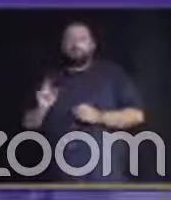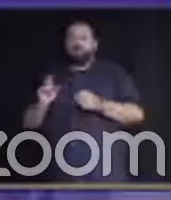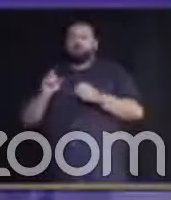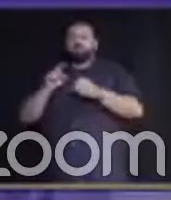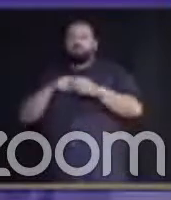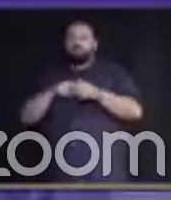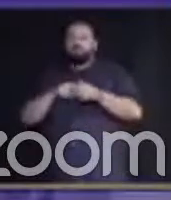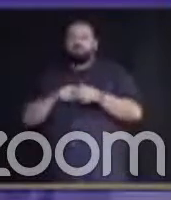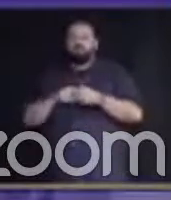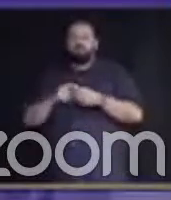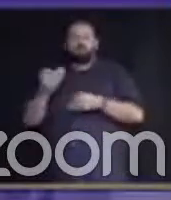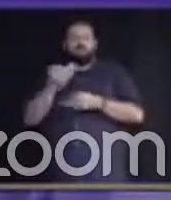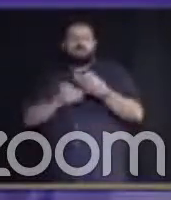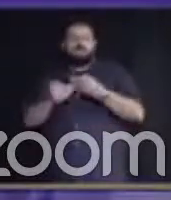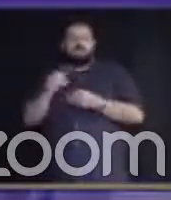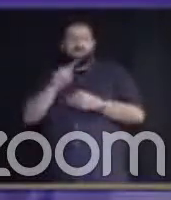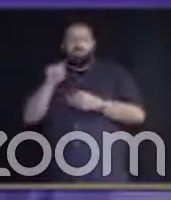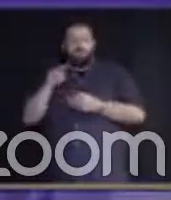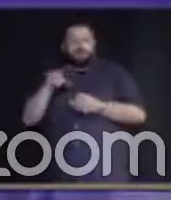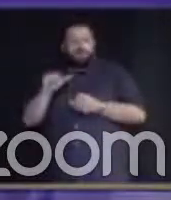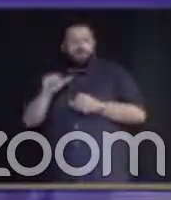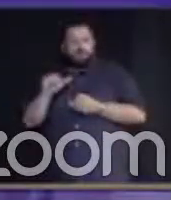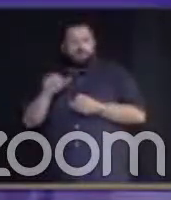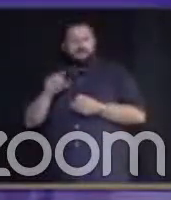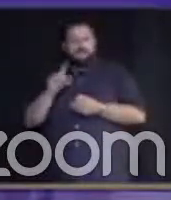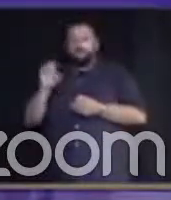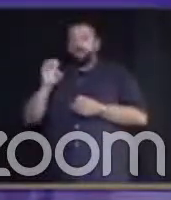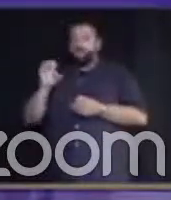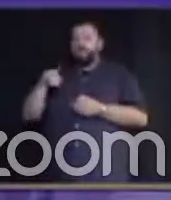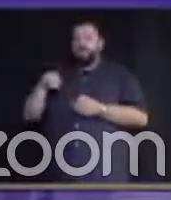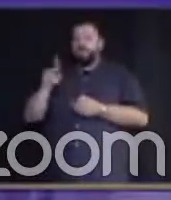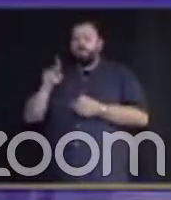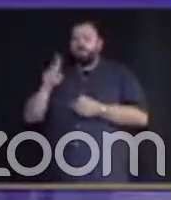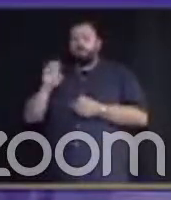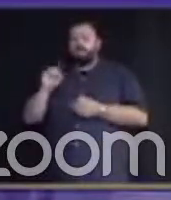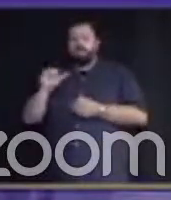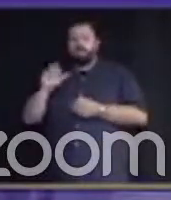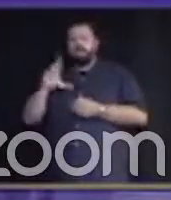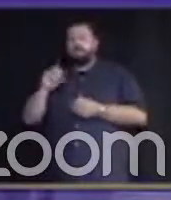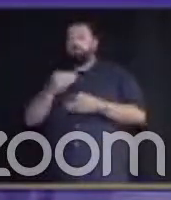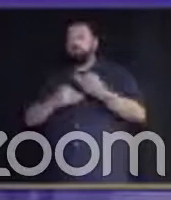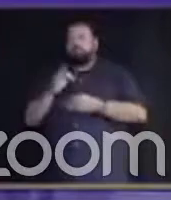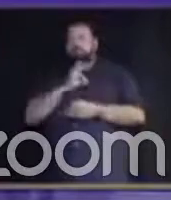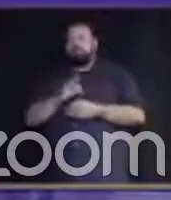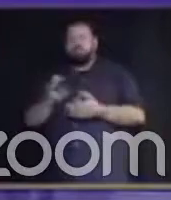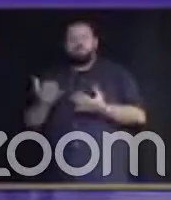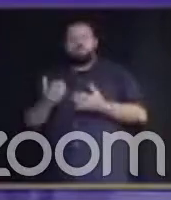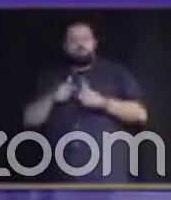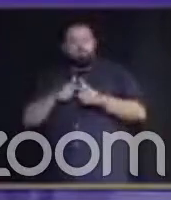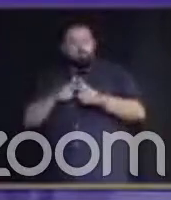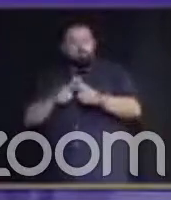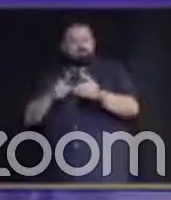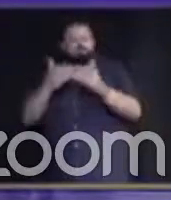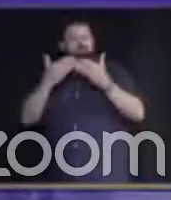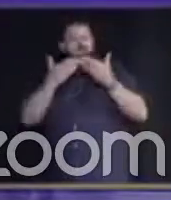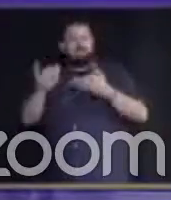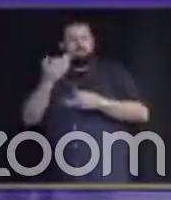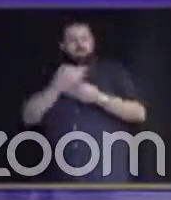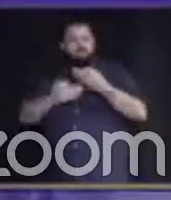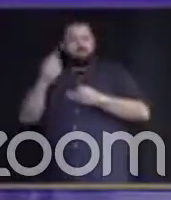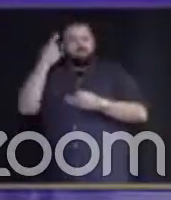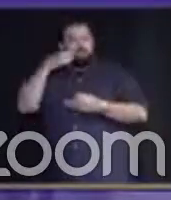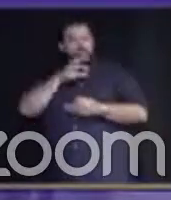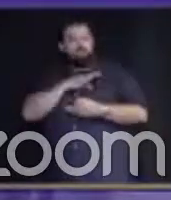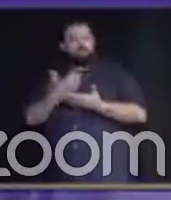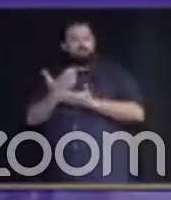registrarte en la aplicación y en la zona de empresarios web para que puedas calificar a las extravaganas, a los